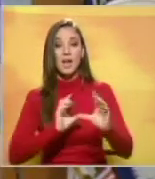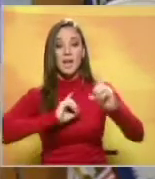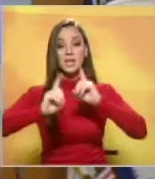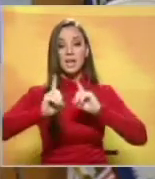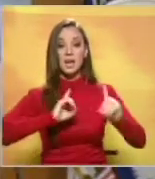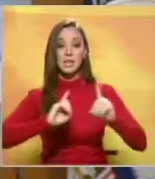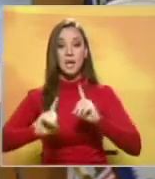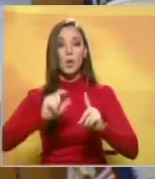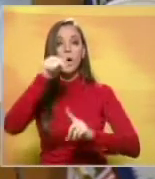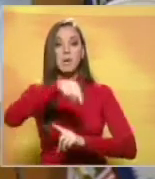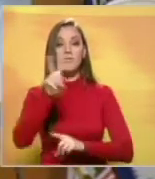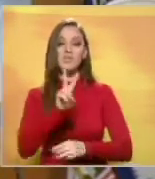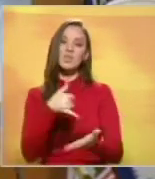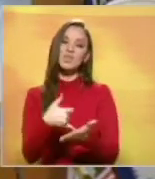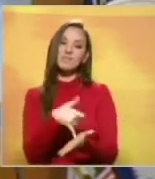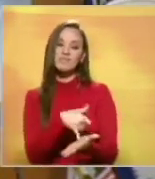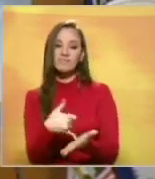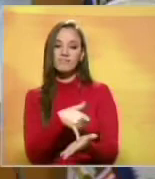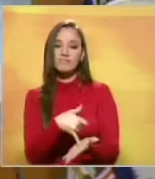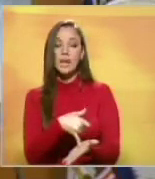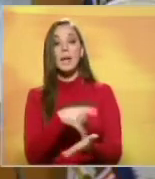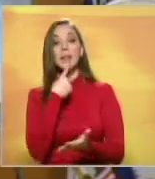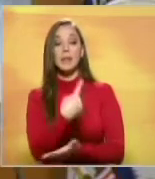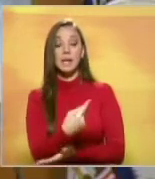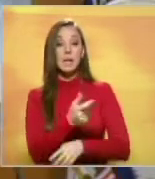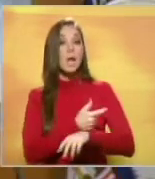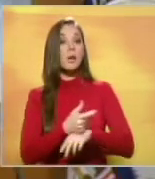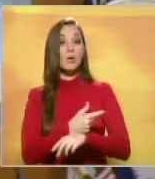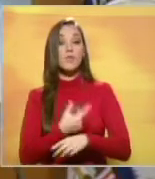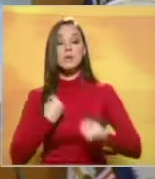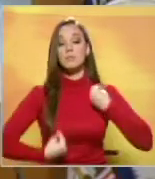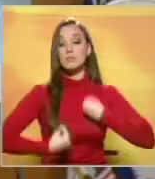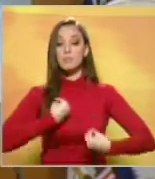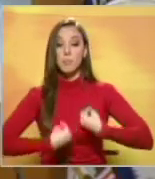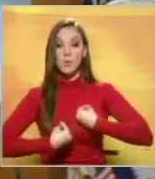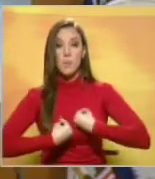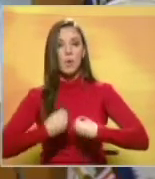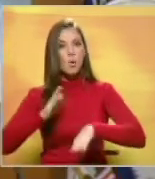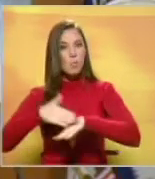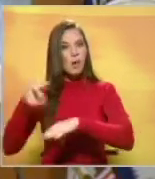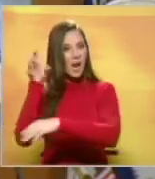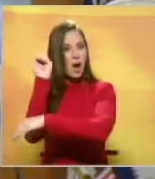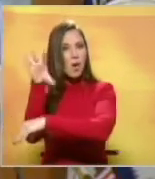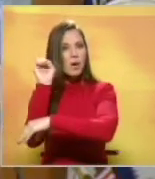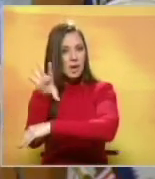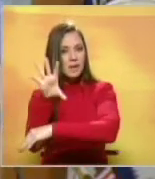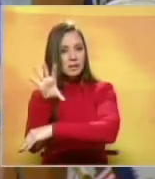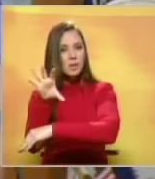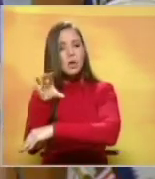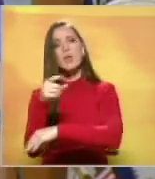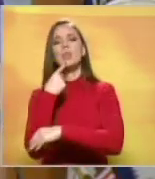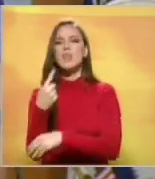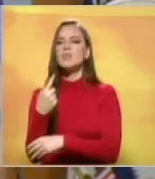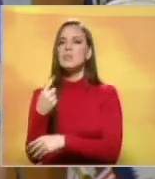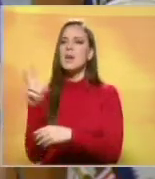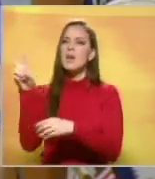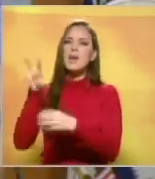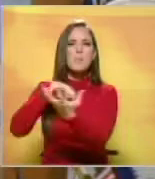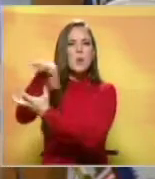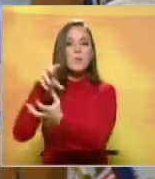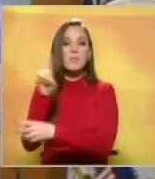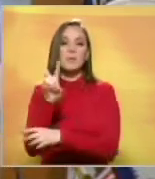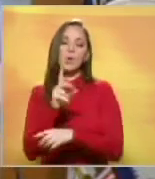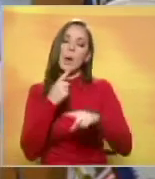venezuela todavía es frágil agregó que el gobierno comparte las preocupaciones expresadas en el congreso sobre la situación de venezuela pero no quiere